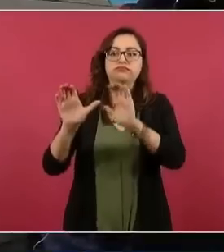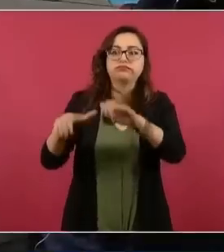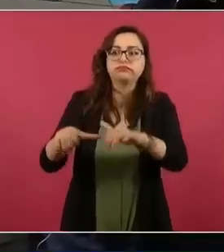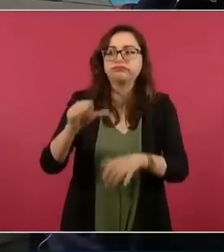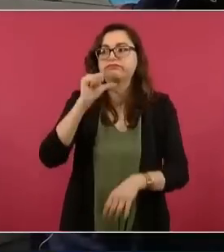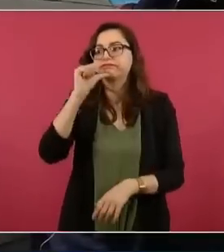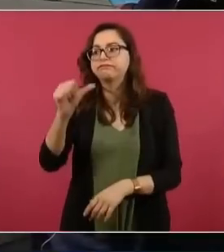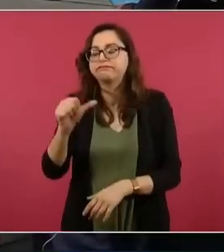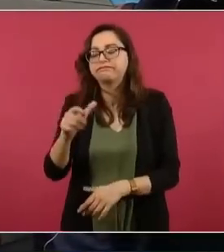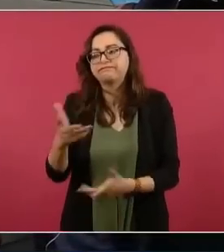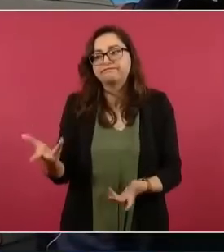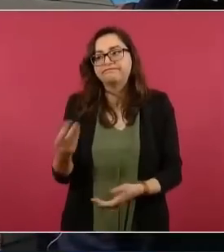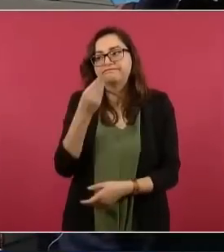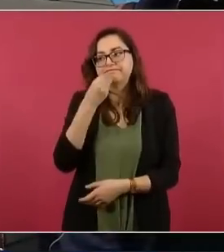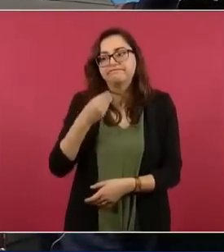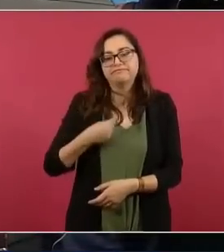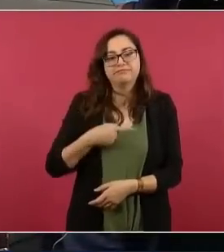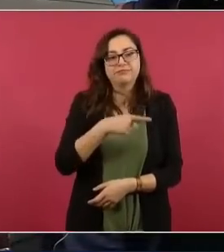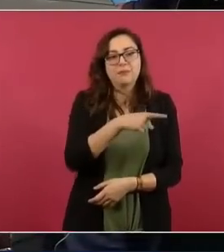Y claro,